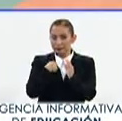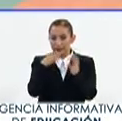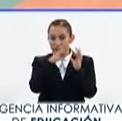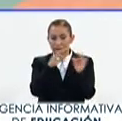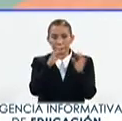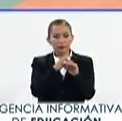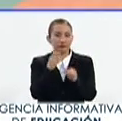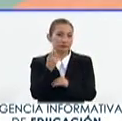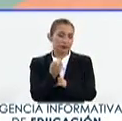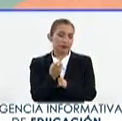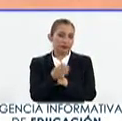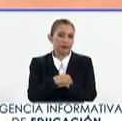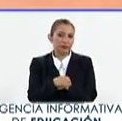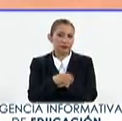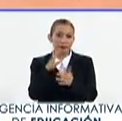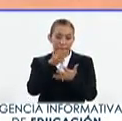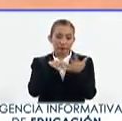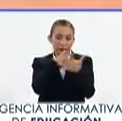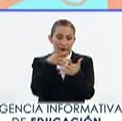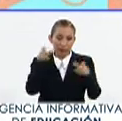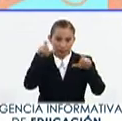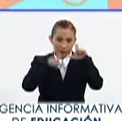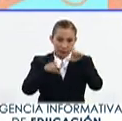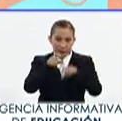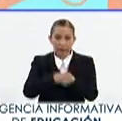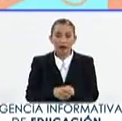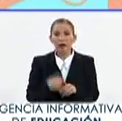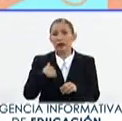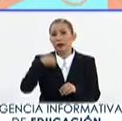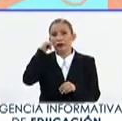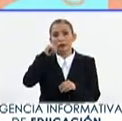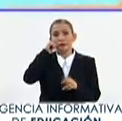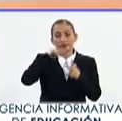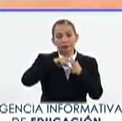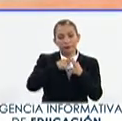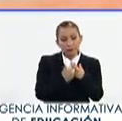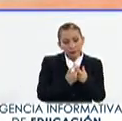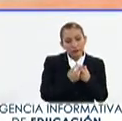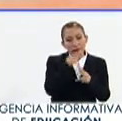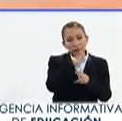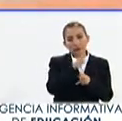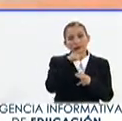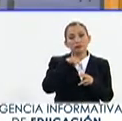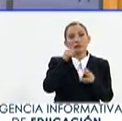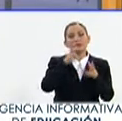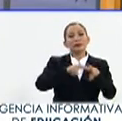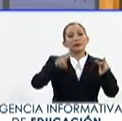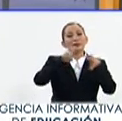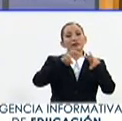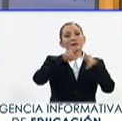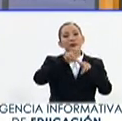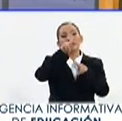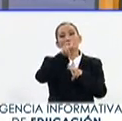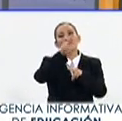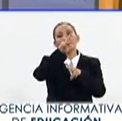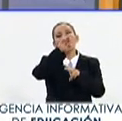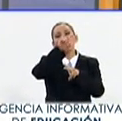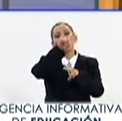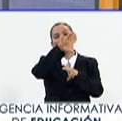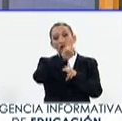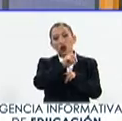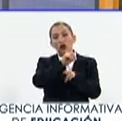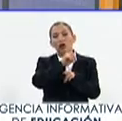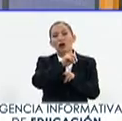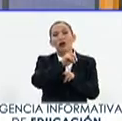que enseñar es precisamente la tabla periódica. Yo siempre empiezo por el adjetivo periódico, ¿no? El